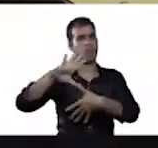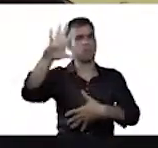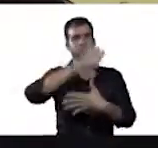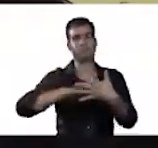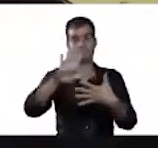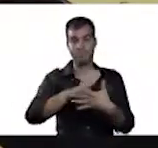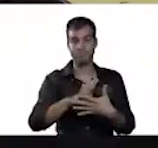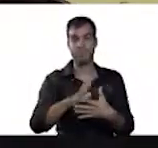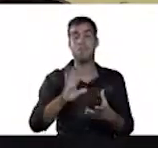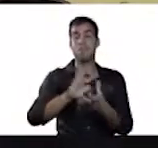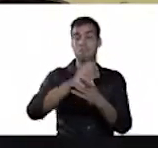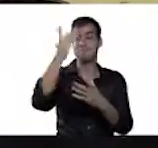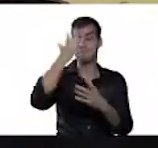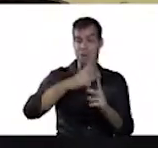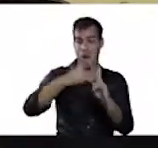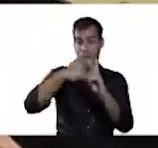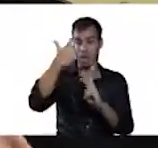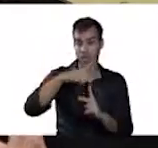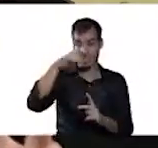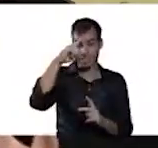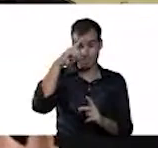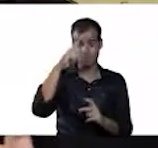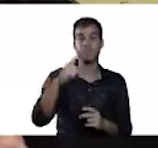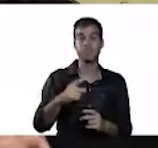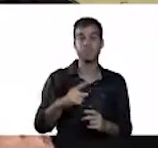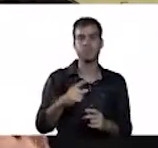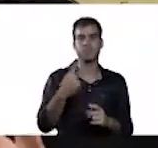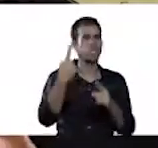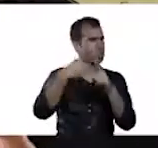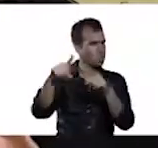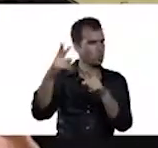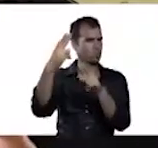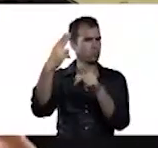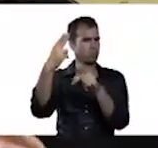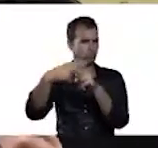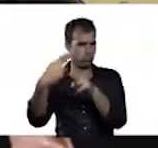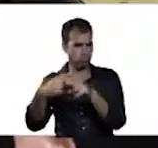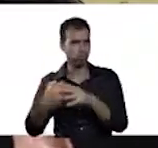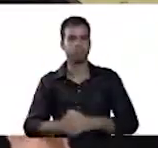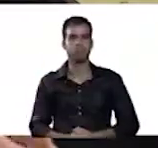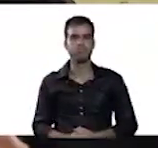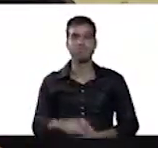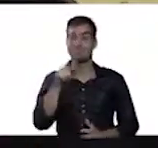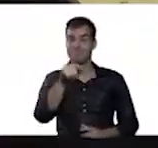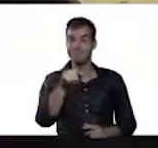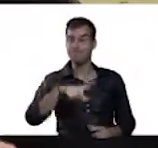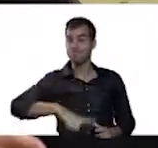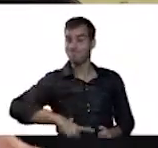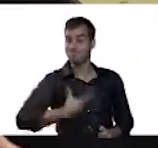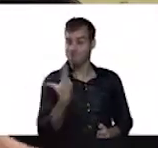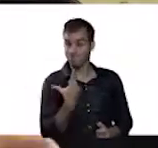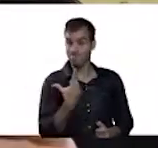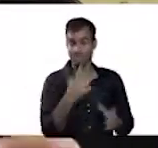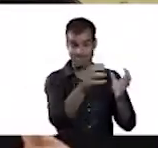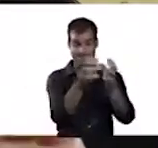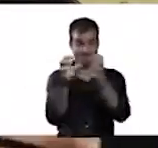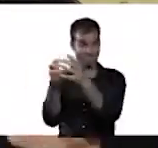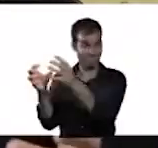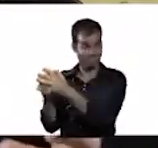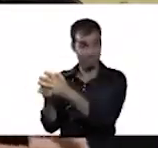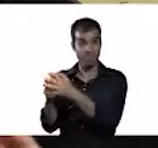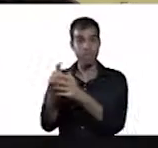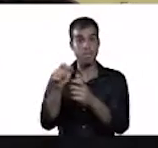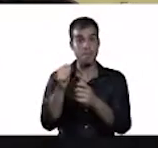aztecas e incas, que son las culturas que alcanzan el mayor nivel